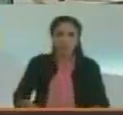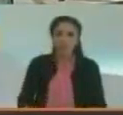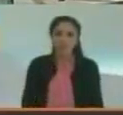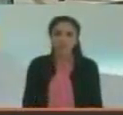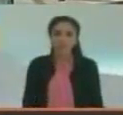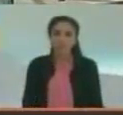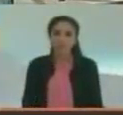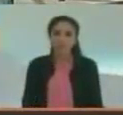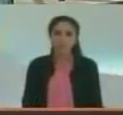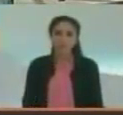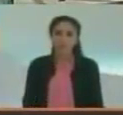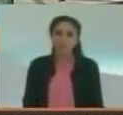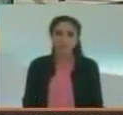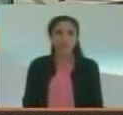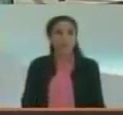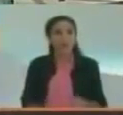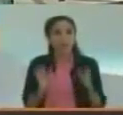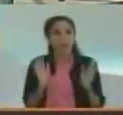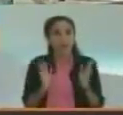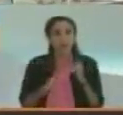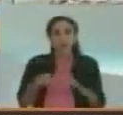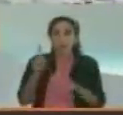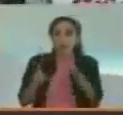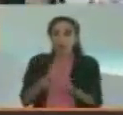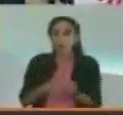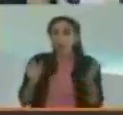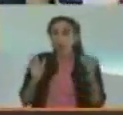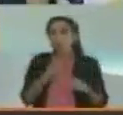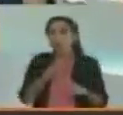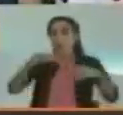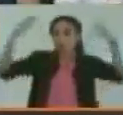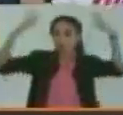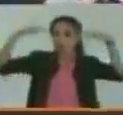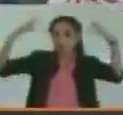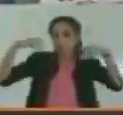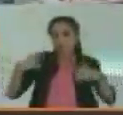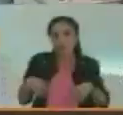Levanten la mano los que les gusta mojarse bajo la lluvia.